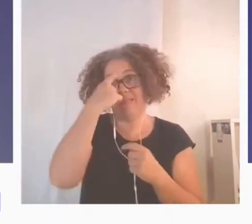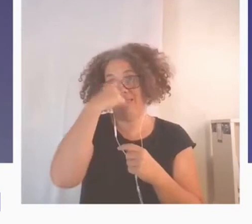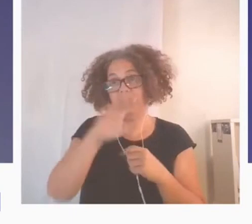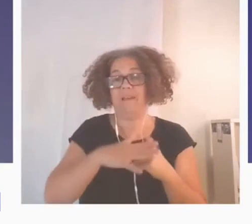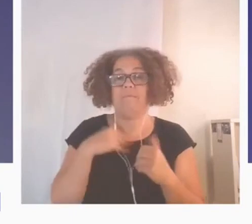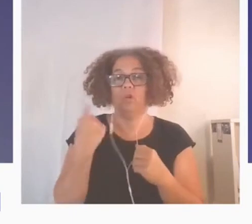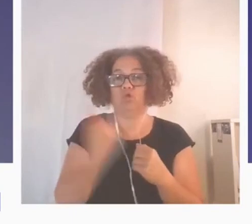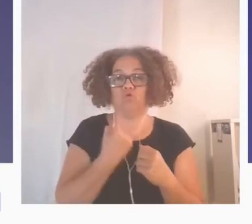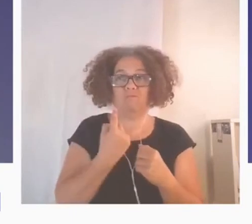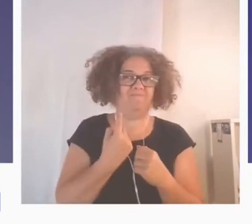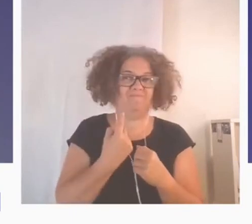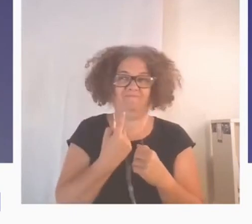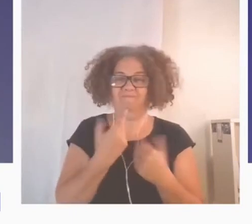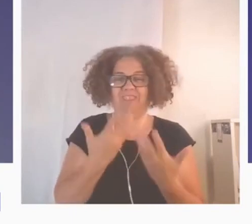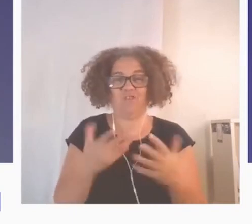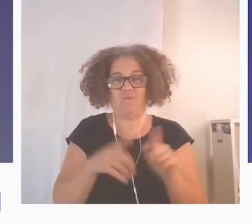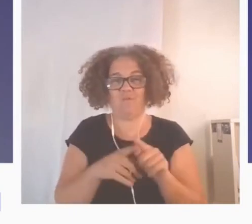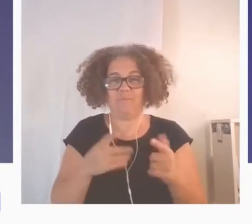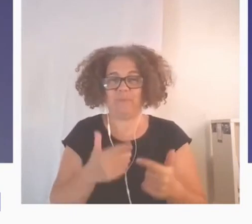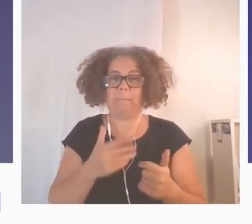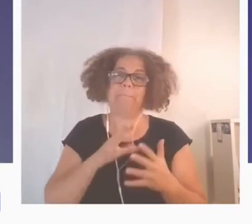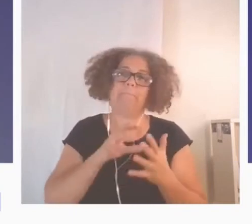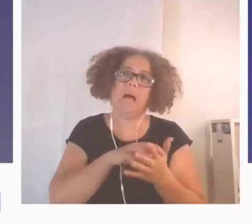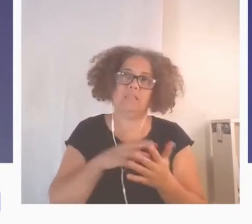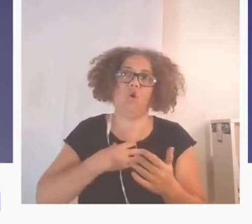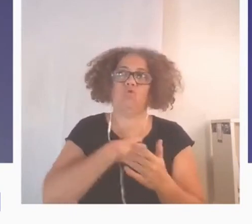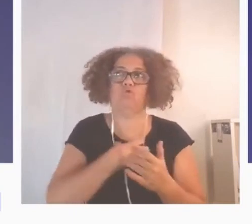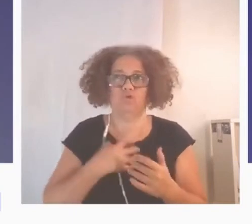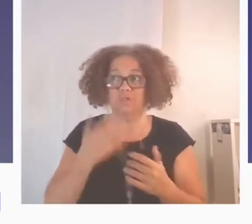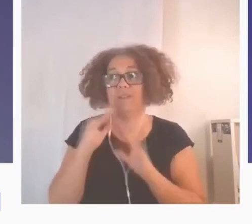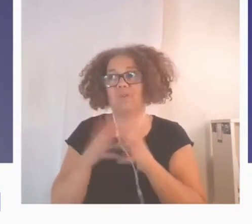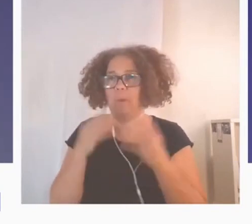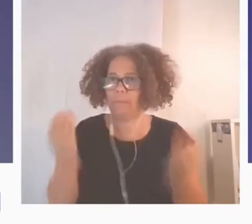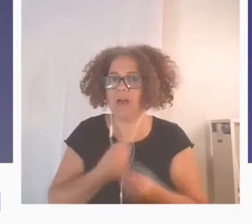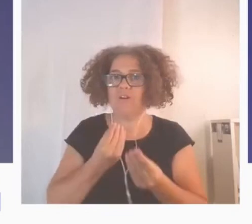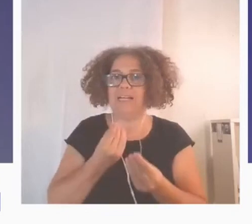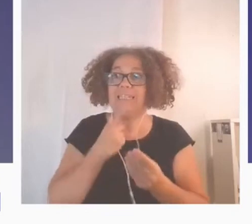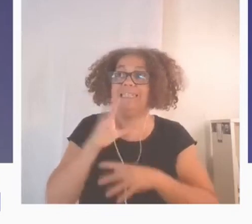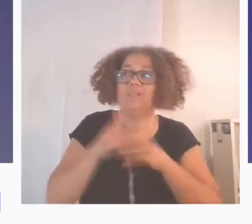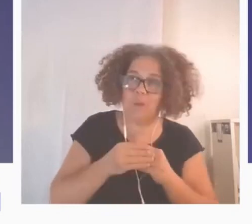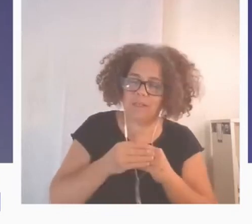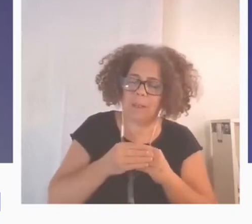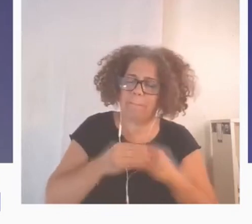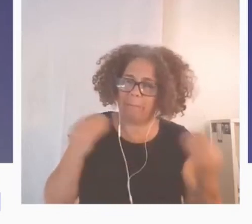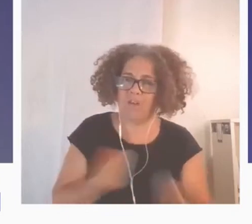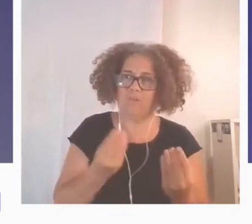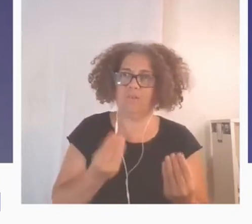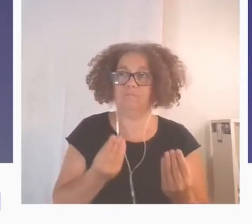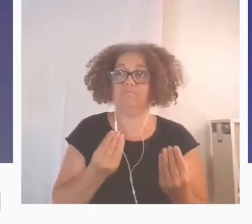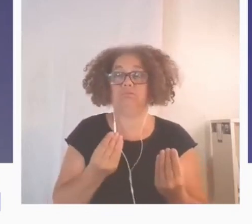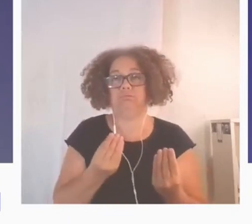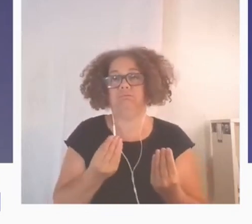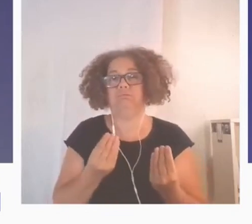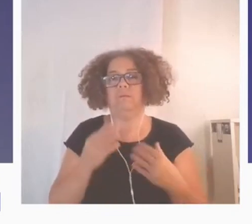sola pues es más costoso que ir en grupo, y si te sumas y eres parte de la colectividad